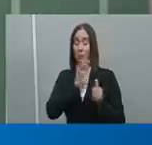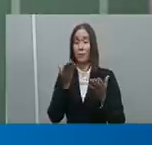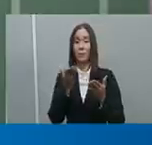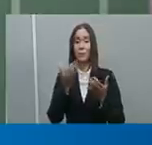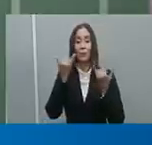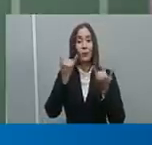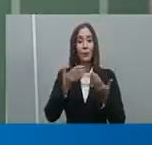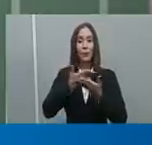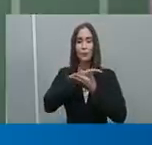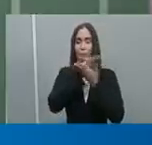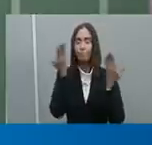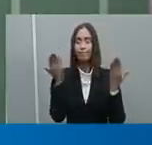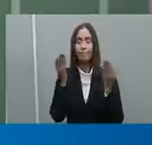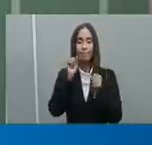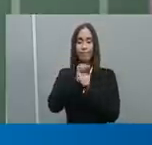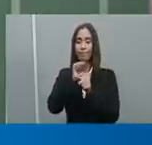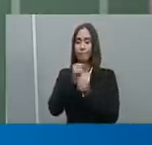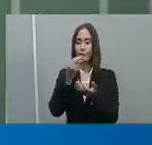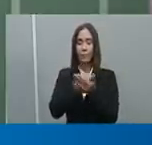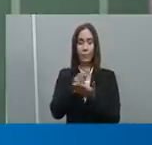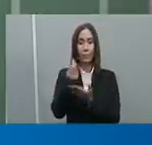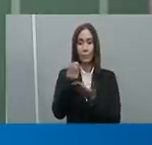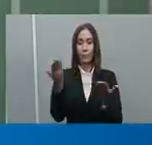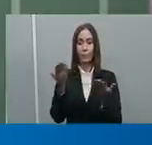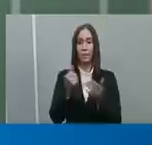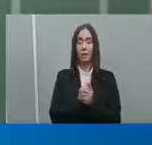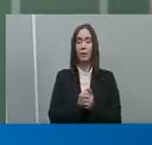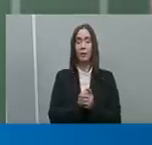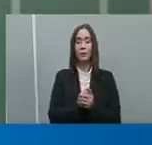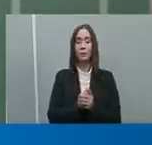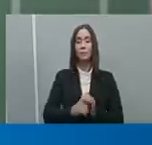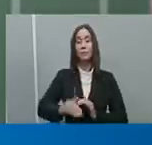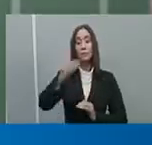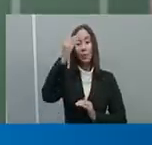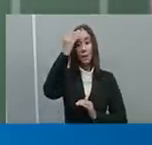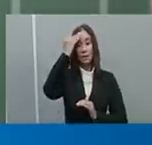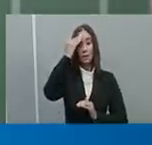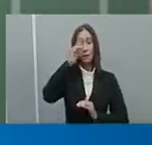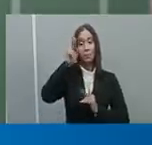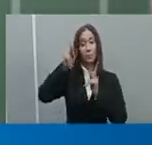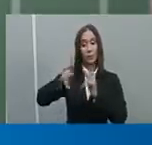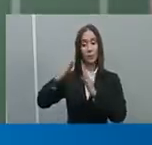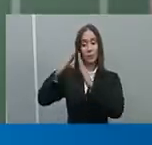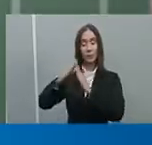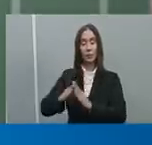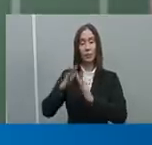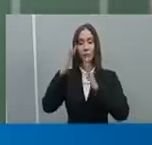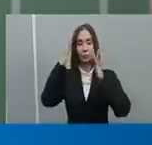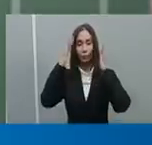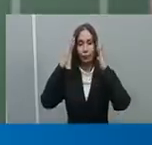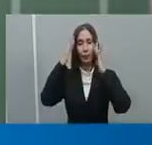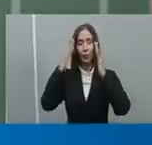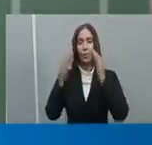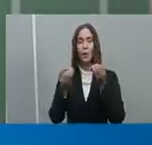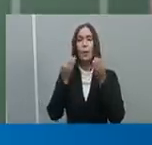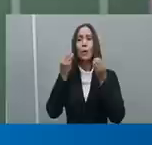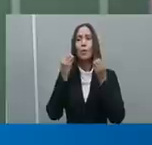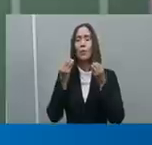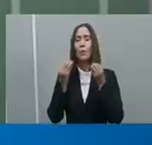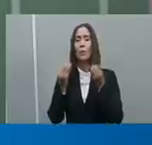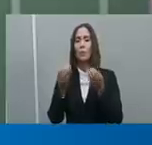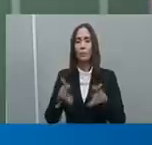ahora no tienen fuente de ingresos. Sabemos que le preocupa cuánto pueda durar esta situación y cómo